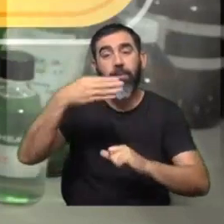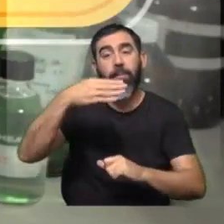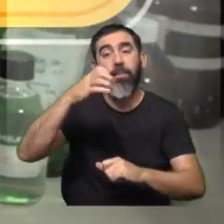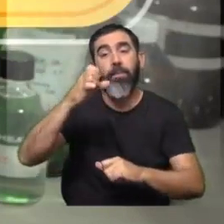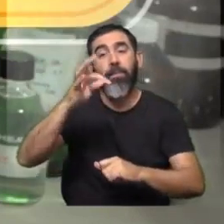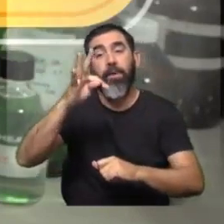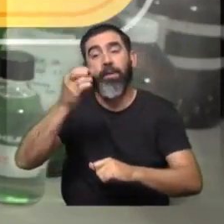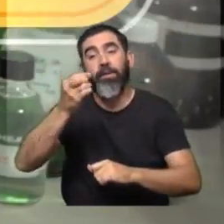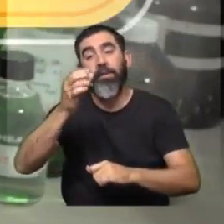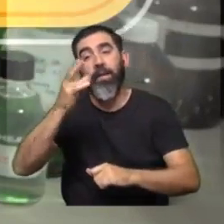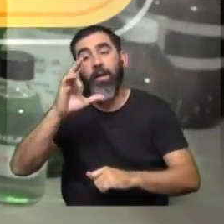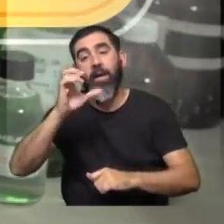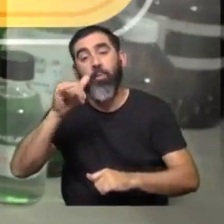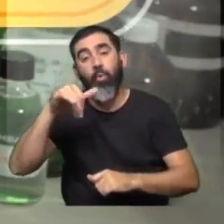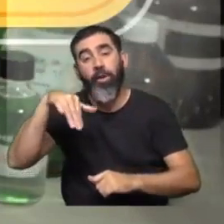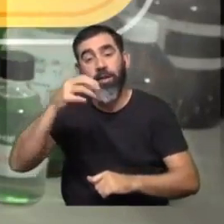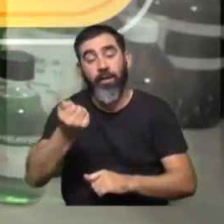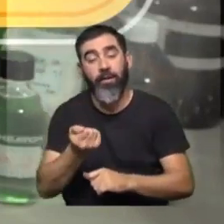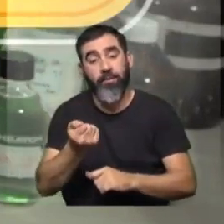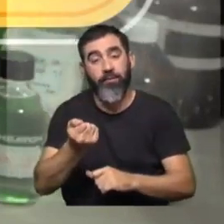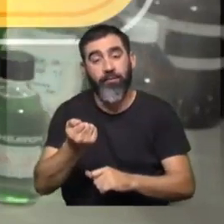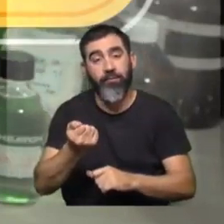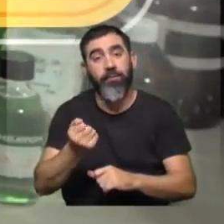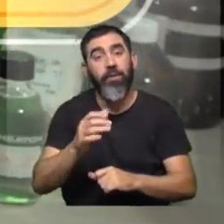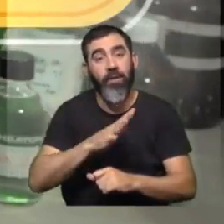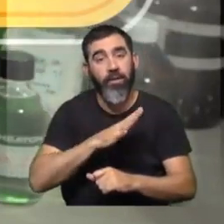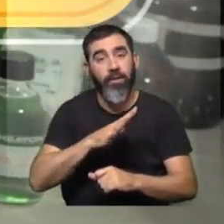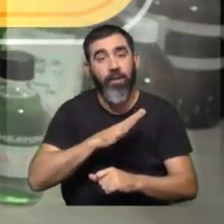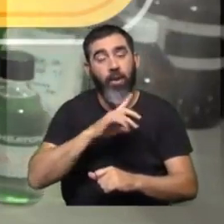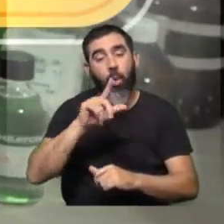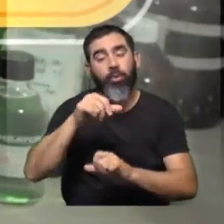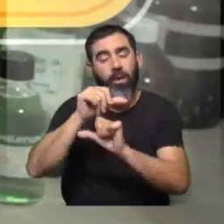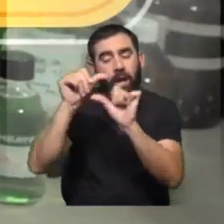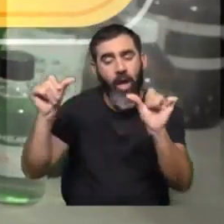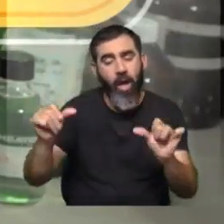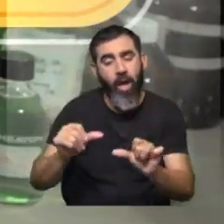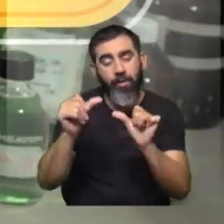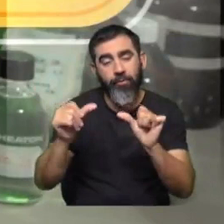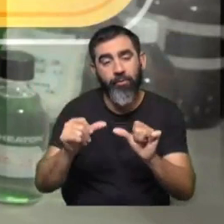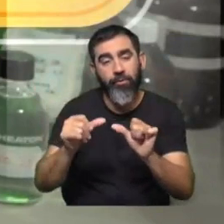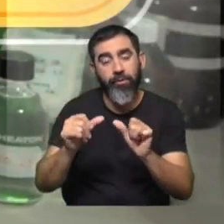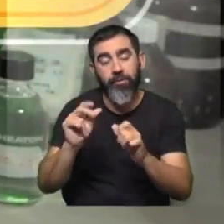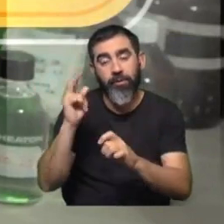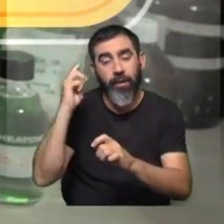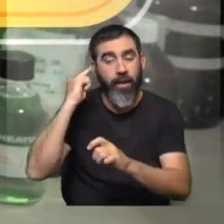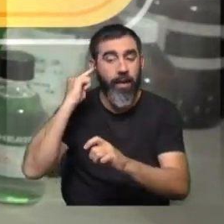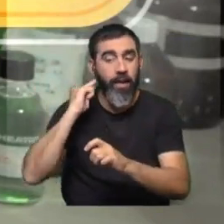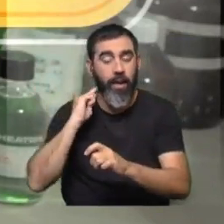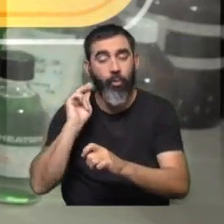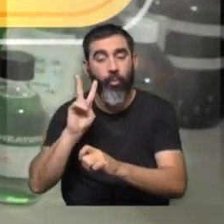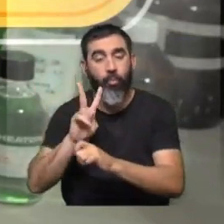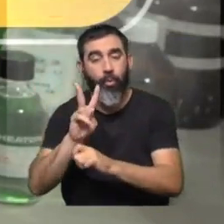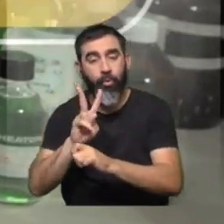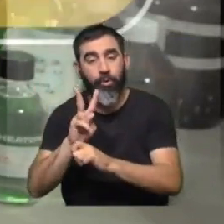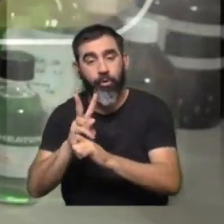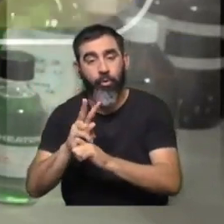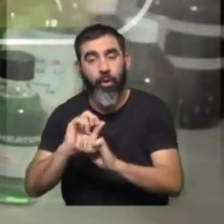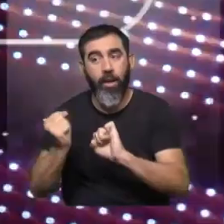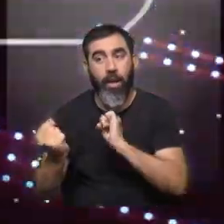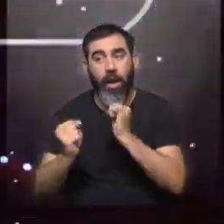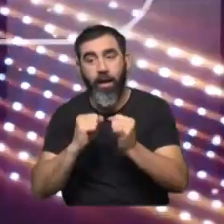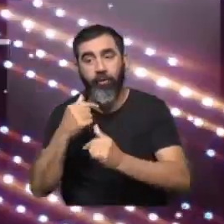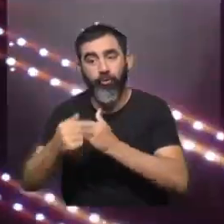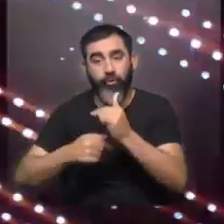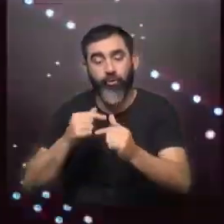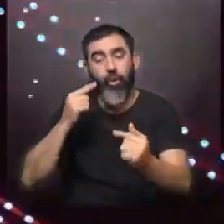además de que últimamente se ha encontrado que tiene otras acciones como neuroprotectoras, neurogénicas, ansiolíticas y otras,